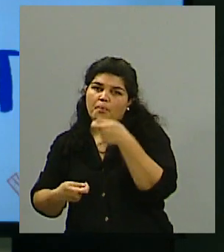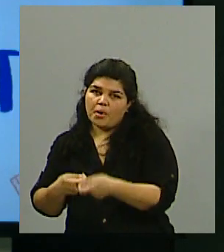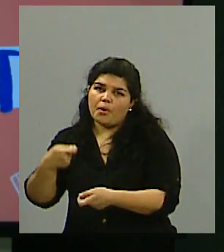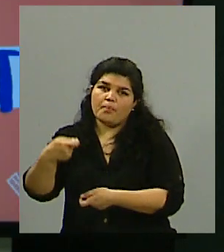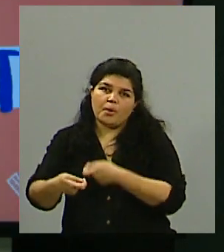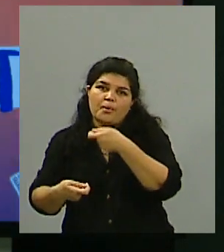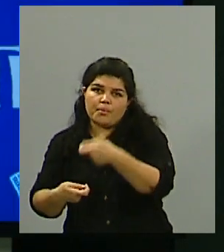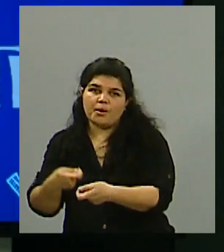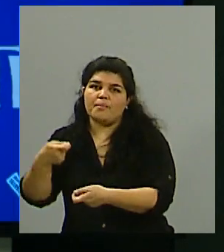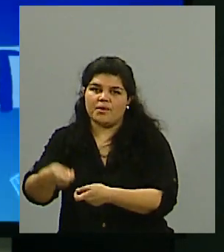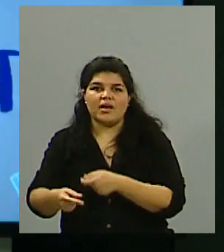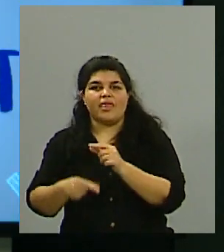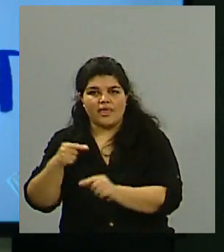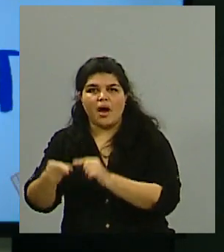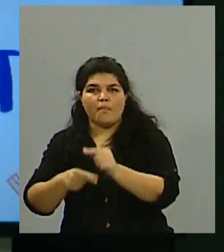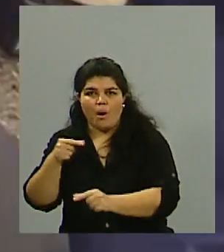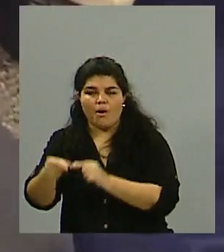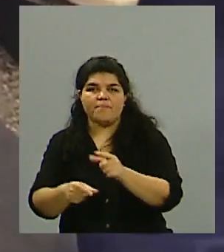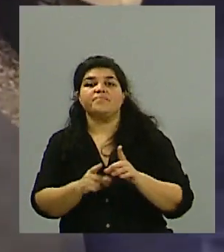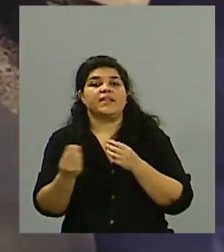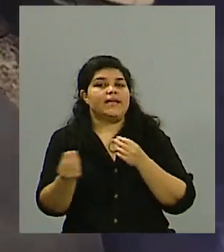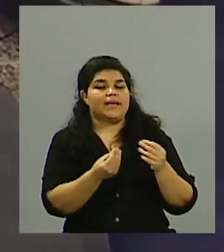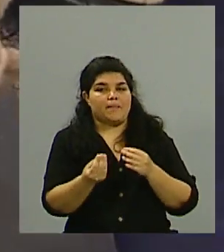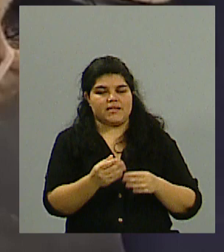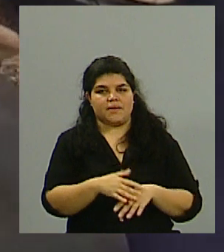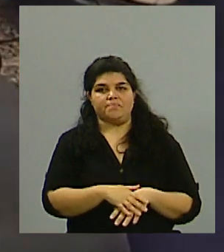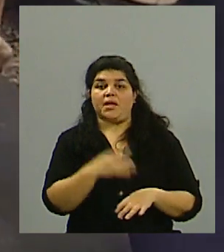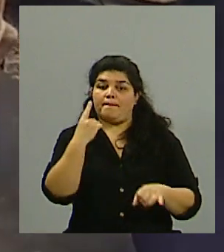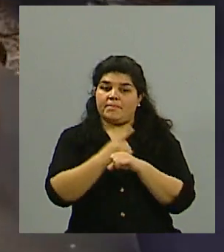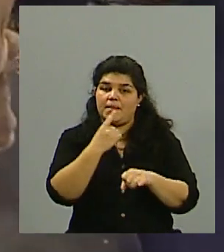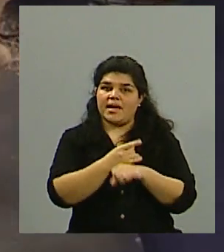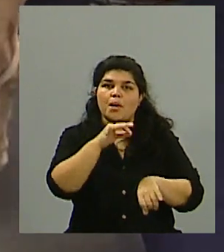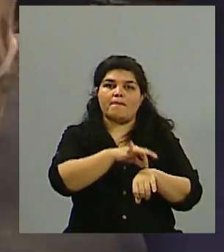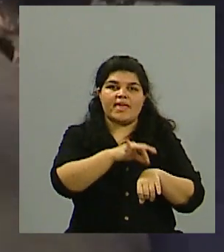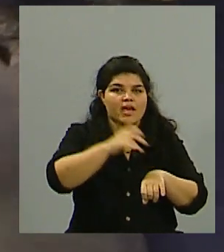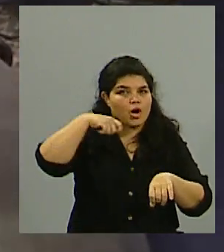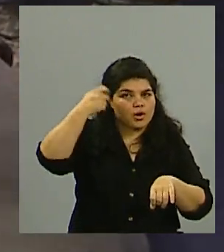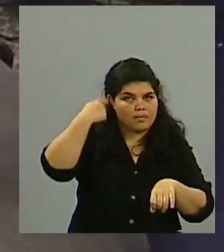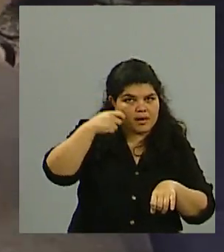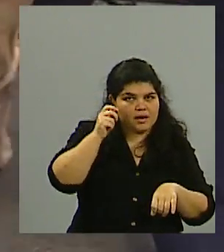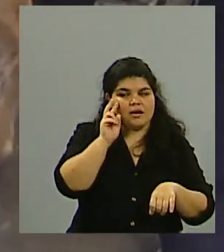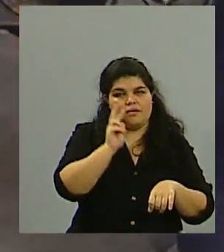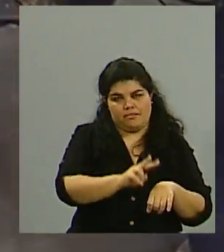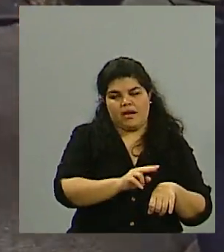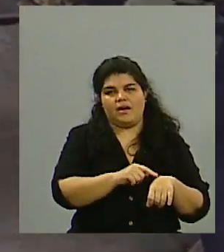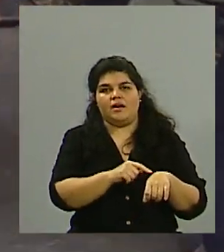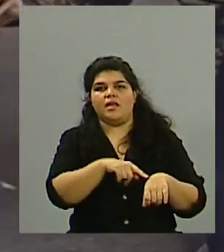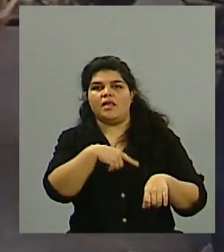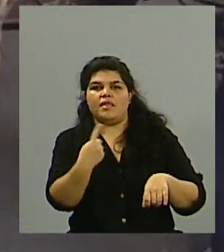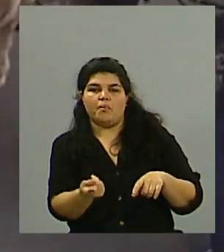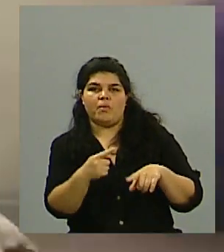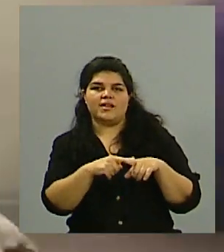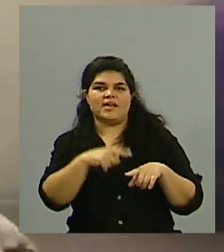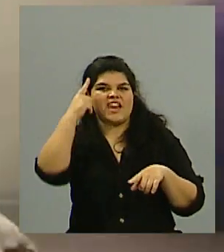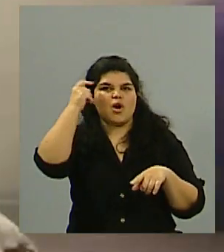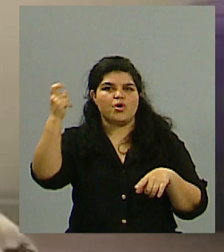el último eslabón de la cadena. Son pacientes que vienen después de haber sido atendido por un clínico, por un neurólogo, un traumatólogo, análisis clínicos. Entonces